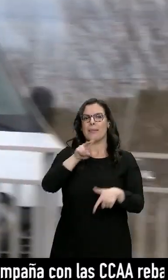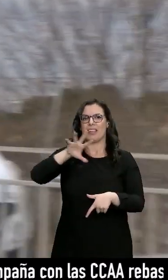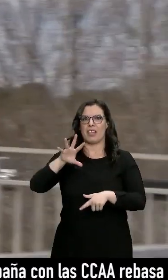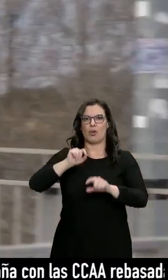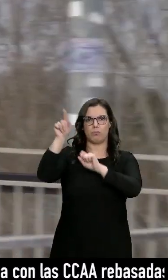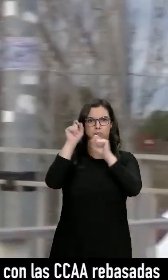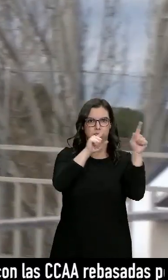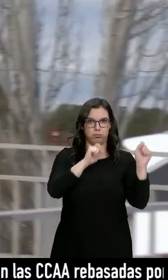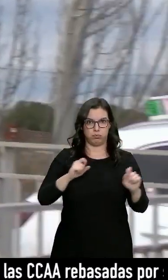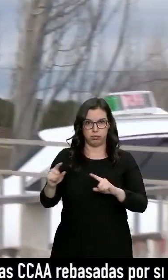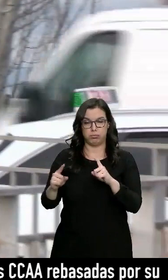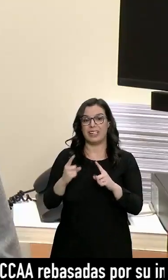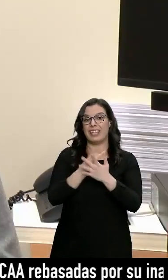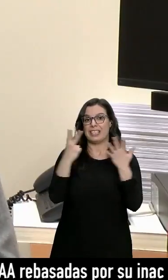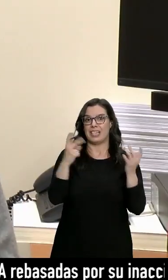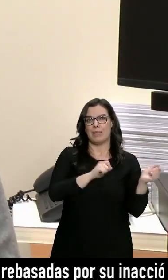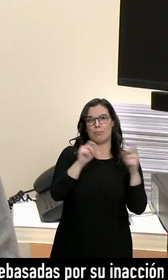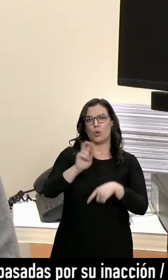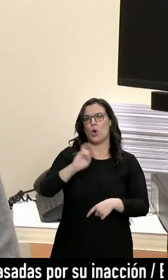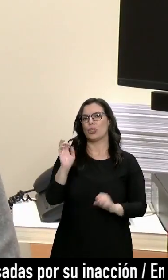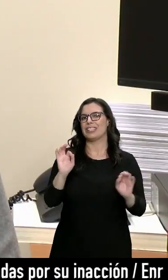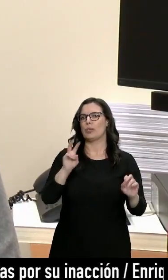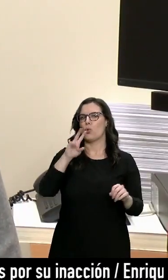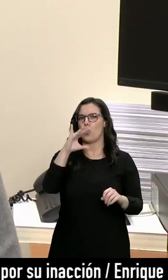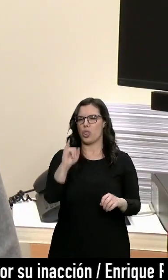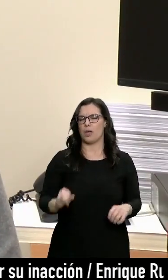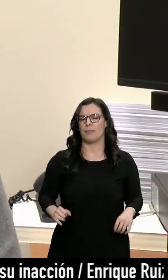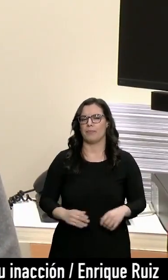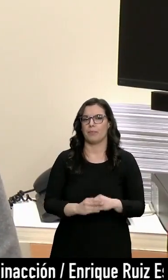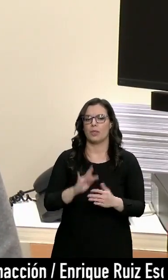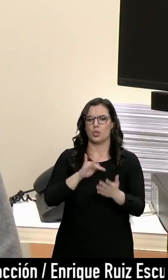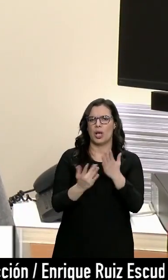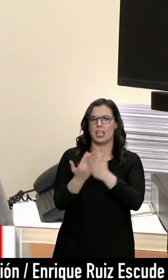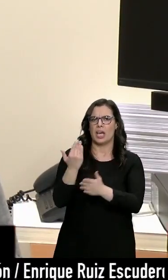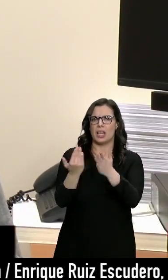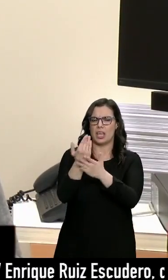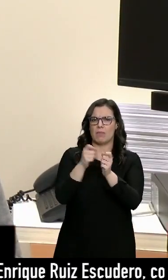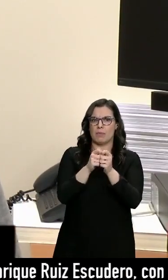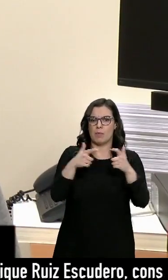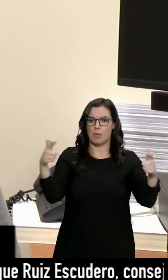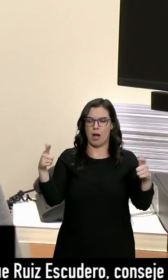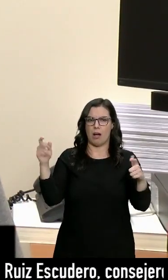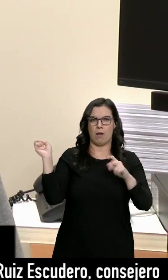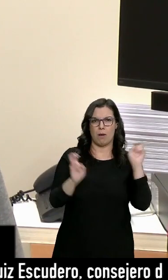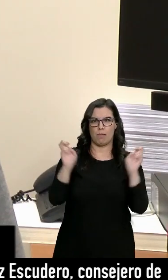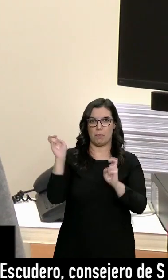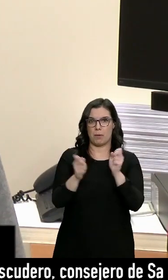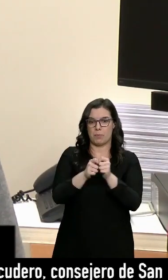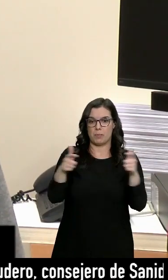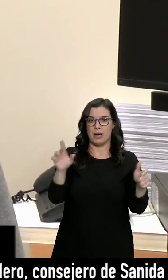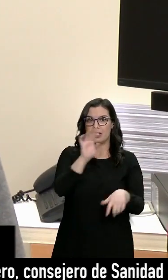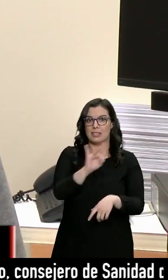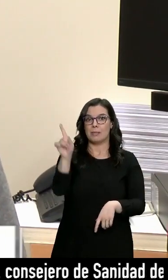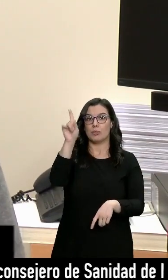de ellos a otras UCI. Ha habido un crecimiento diario importante con el nivel de ingresos, pero también es verdad que estamos